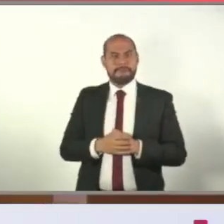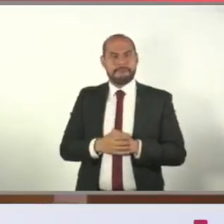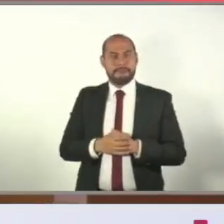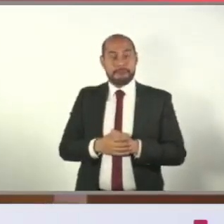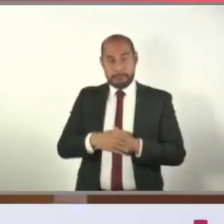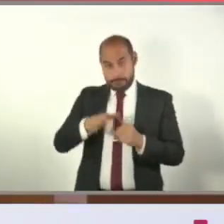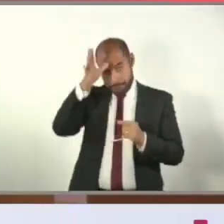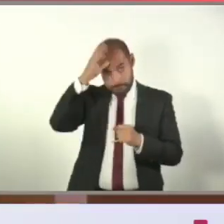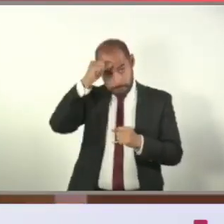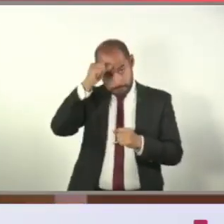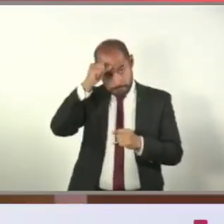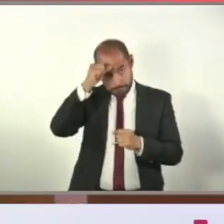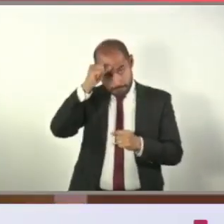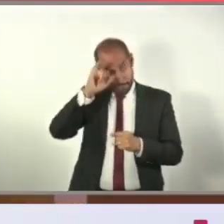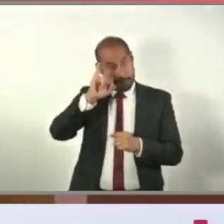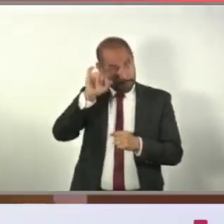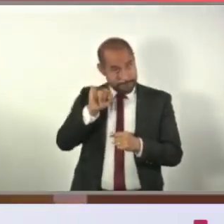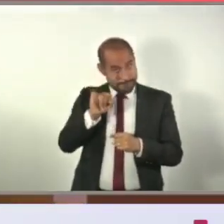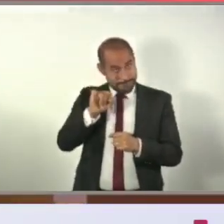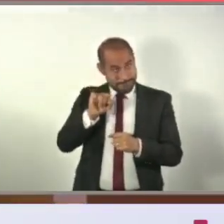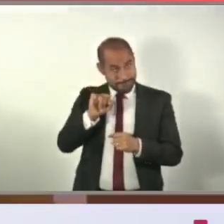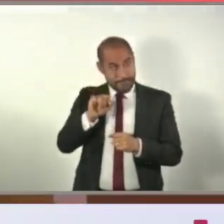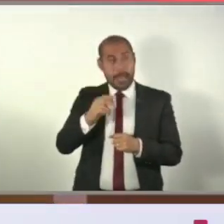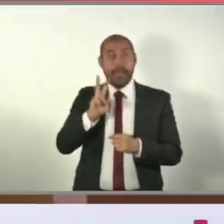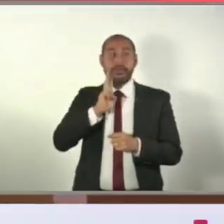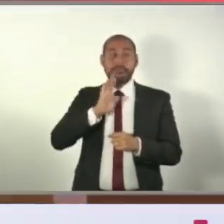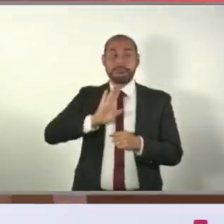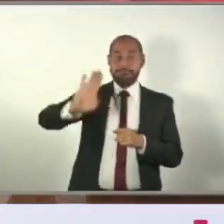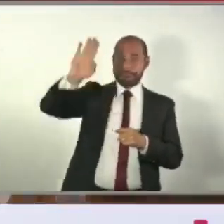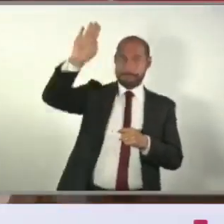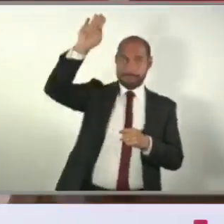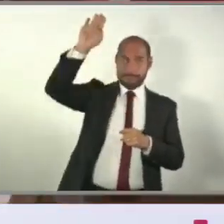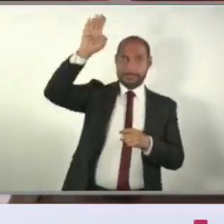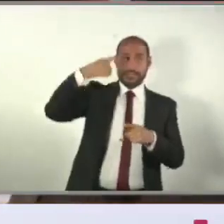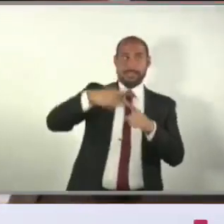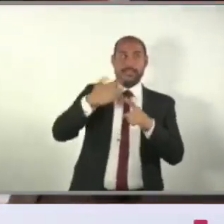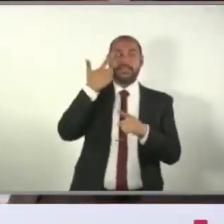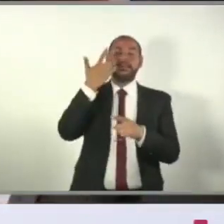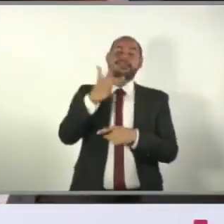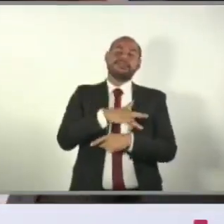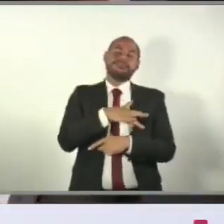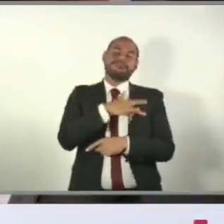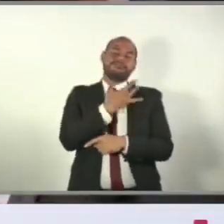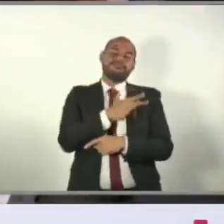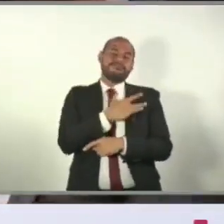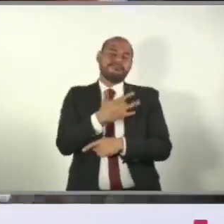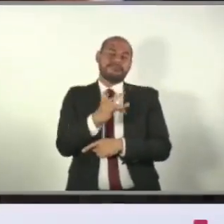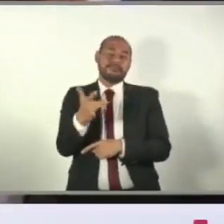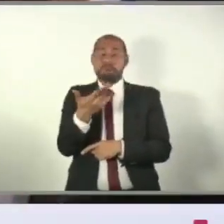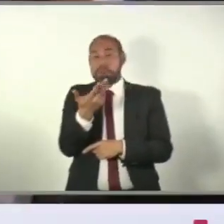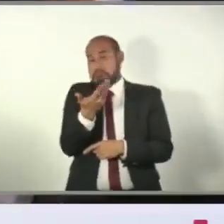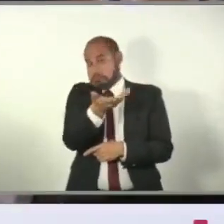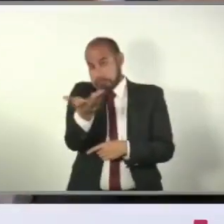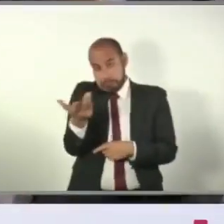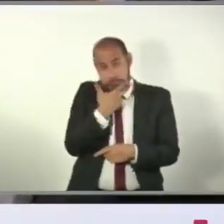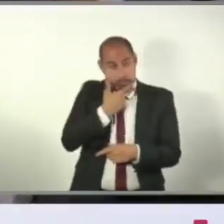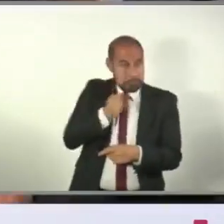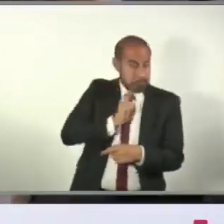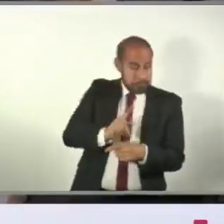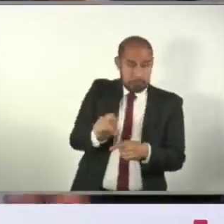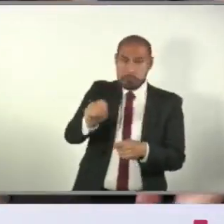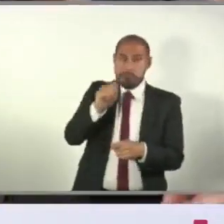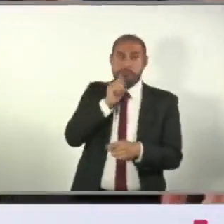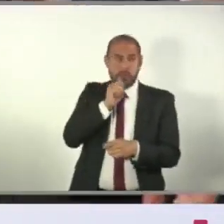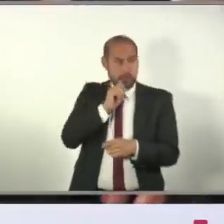¿Estamos de acuerdo? ¿Sí? A ver, alce su mano quien quiere vivir enamorado o enamorada. Sí, con las